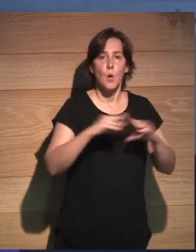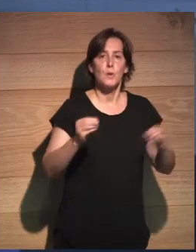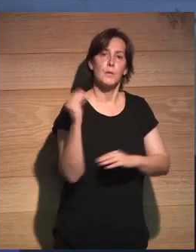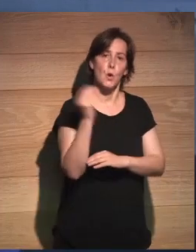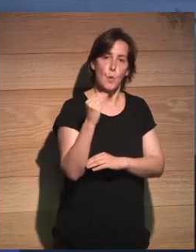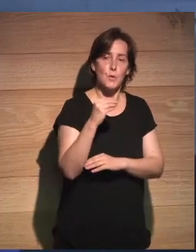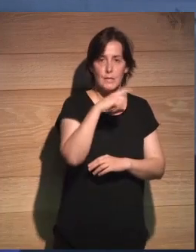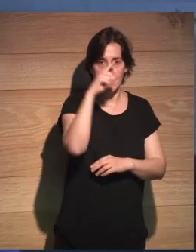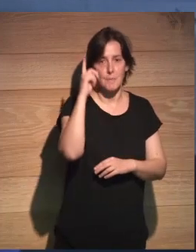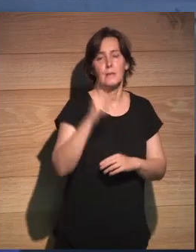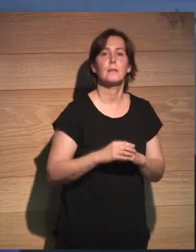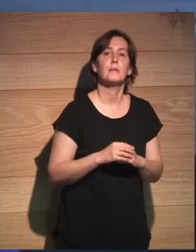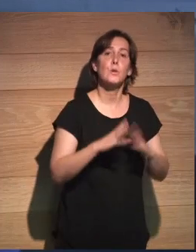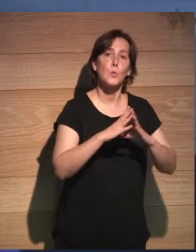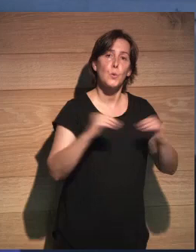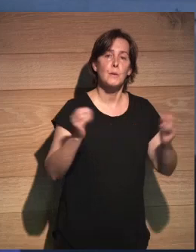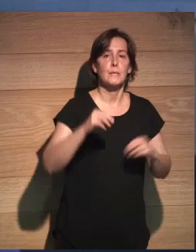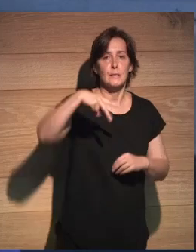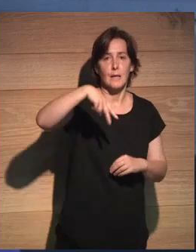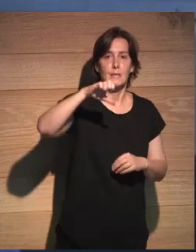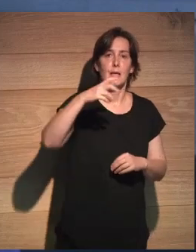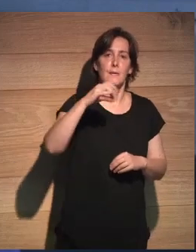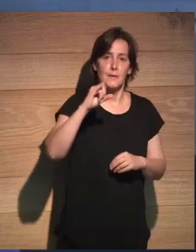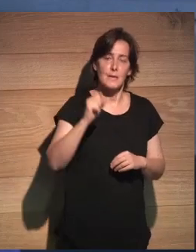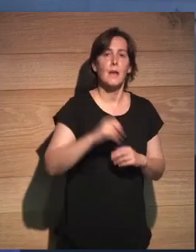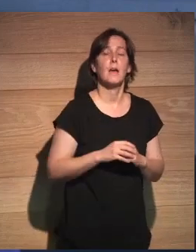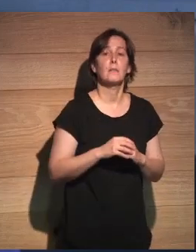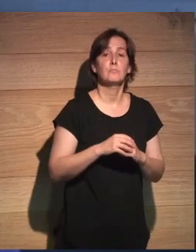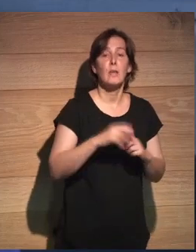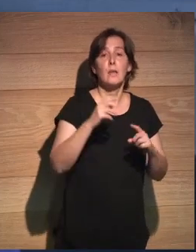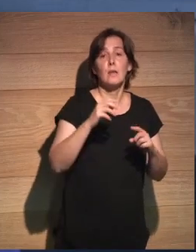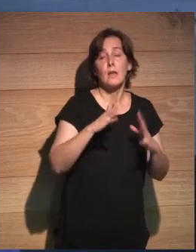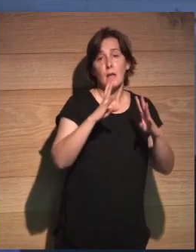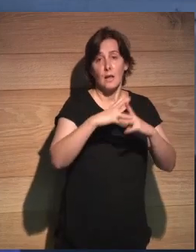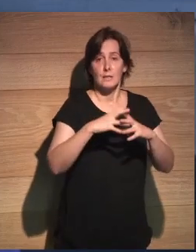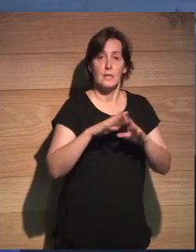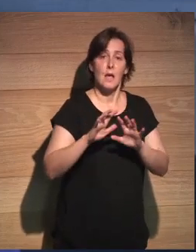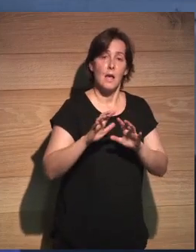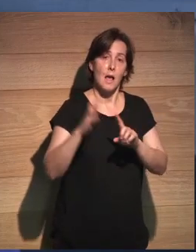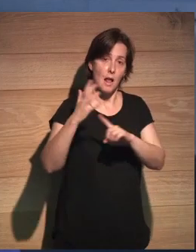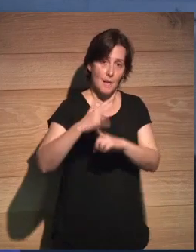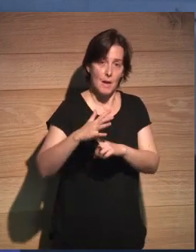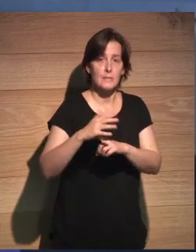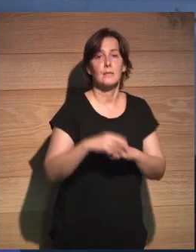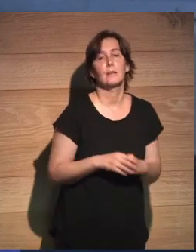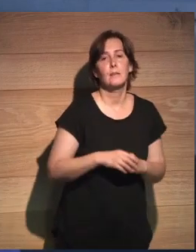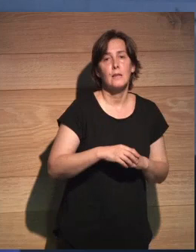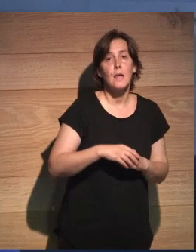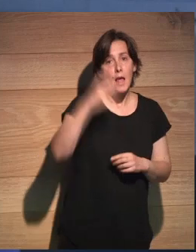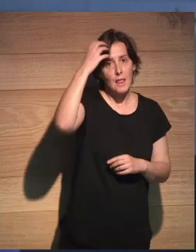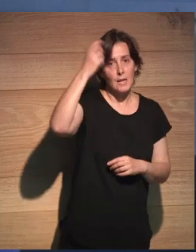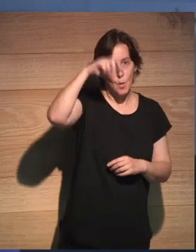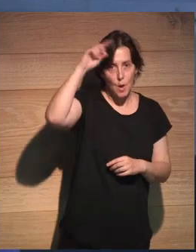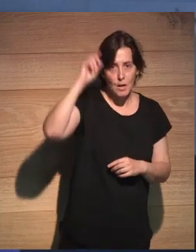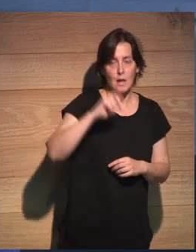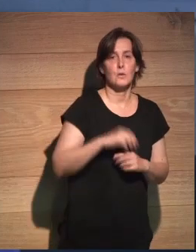Universidad Antonio de Nebrija, Universidad de Castilla-La Mancha, Universidad Rey Juan Carlos, Universidad Autónoma de Madrid, Universidad